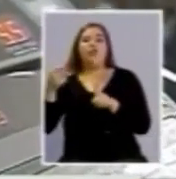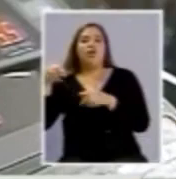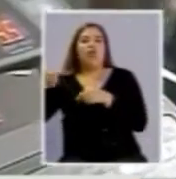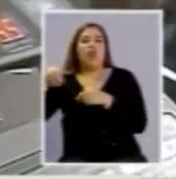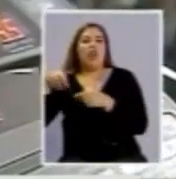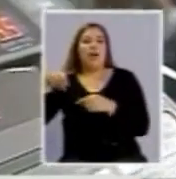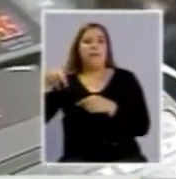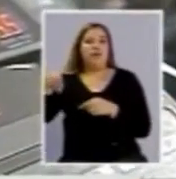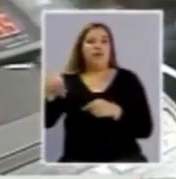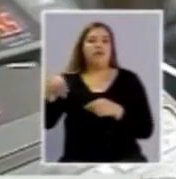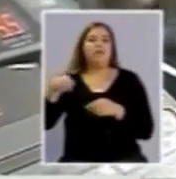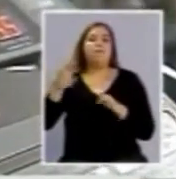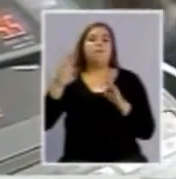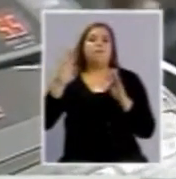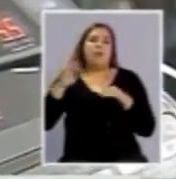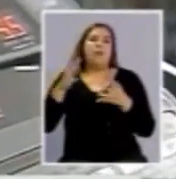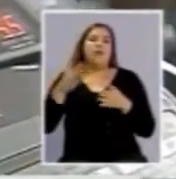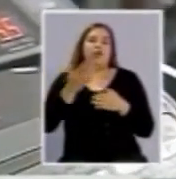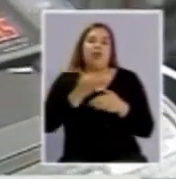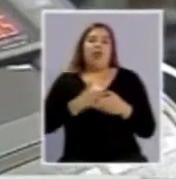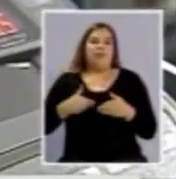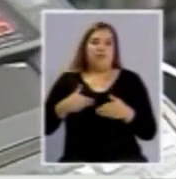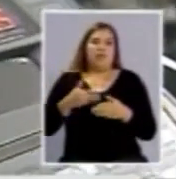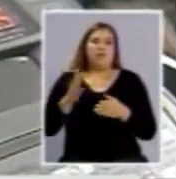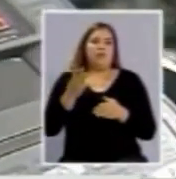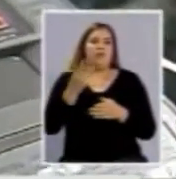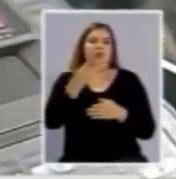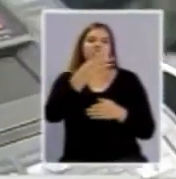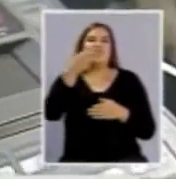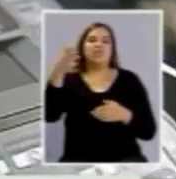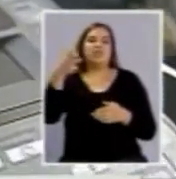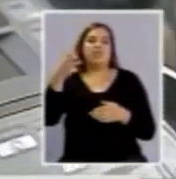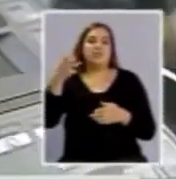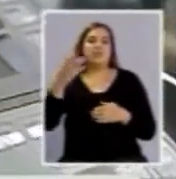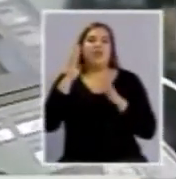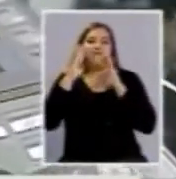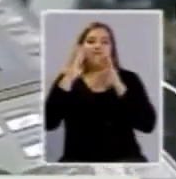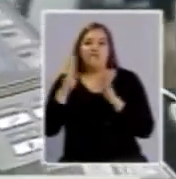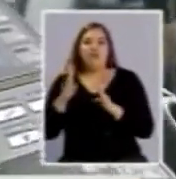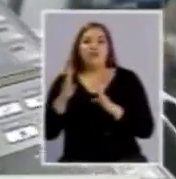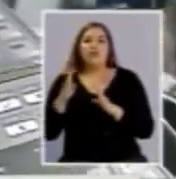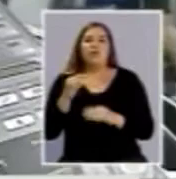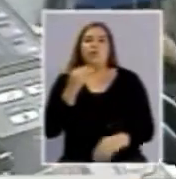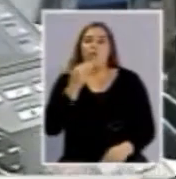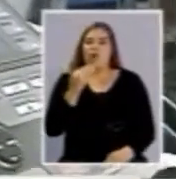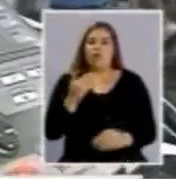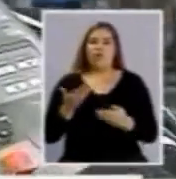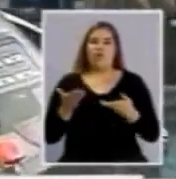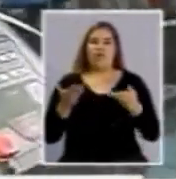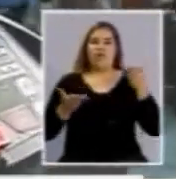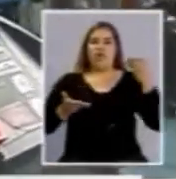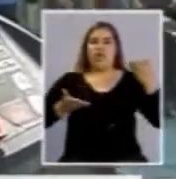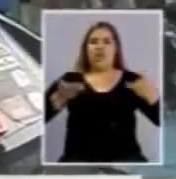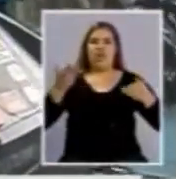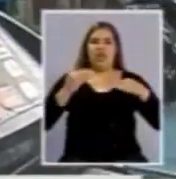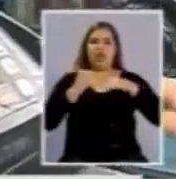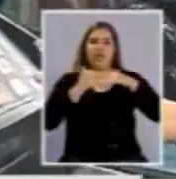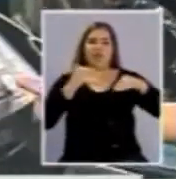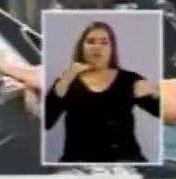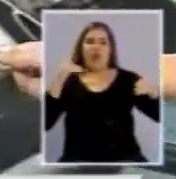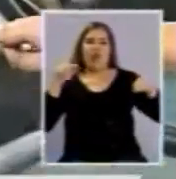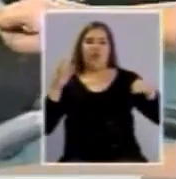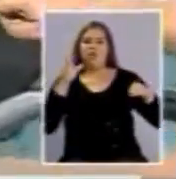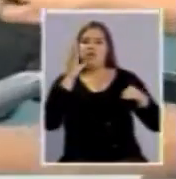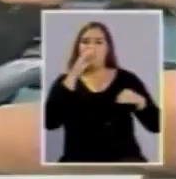puedes llegar? Estamos hablando más o menos de la mitad. Por eso el estudio fue enfático en el hecho de que cuando compararon iguales gastos energéticos